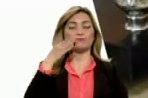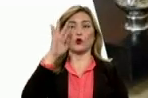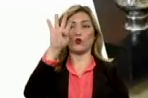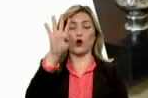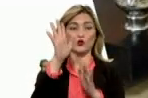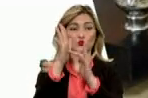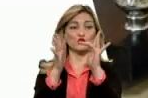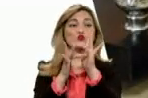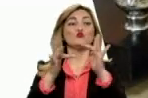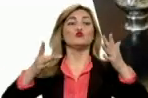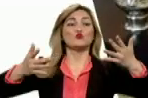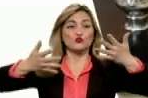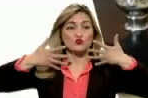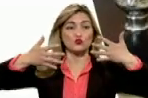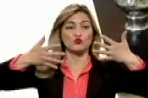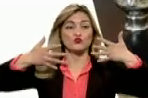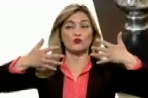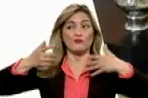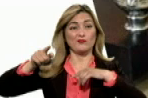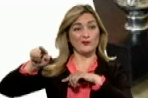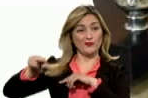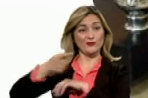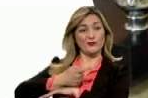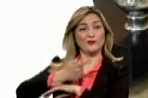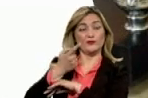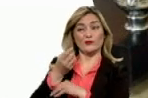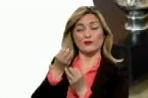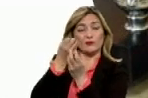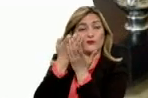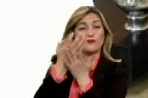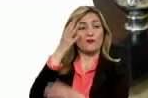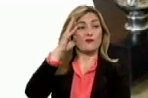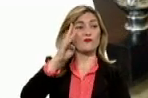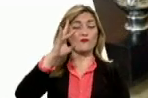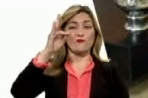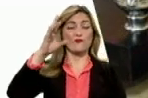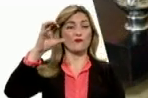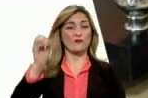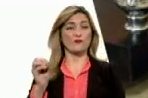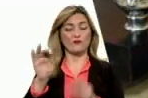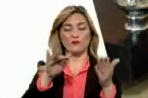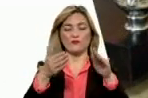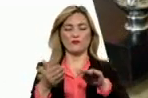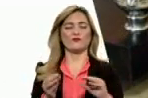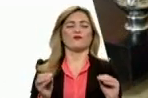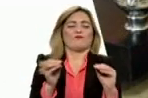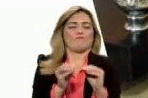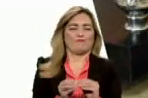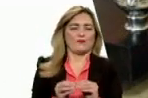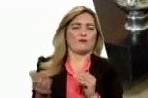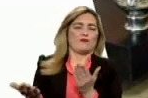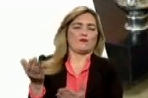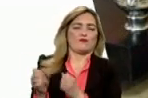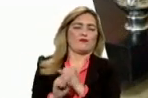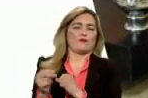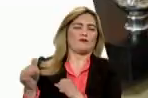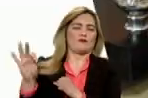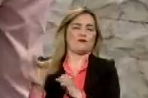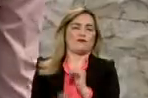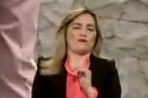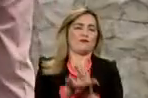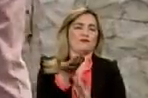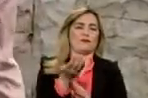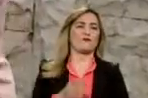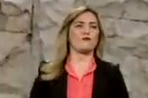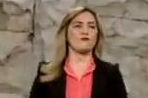por ejemplo, en Guayaquil, solo ese día se notificaron 670 decesos más de los registrados en 2019.